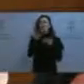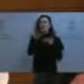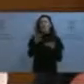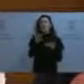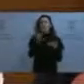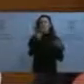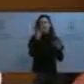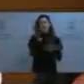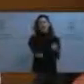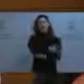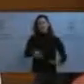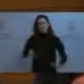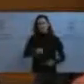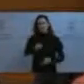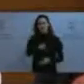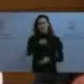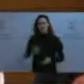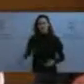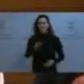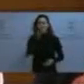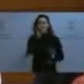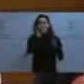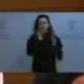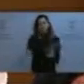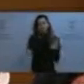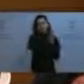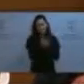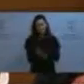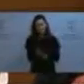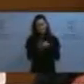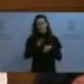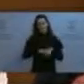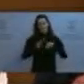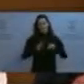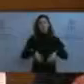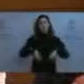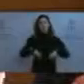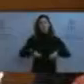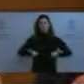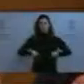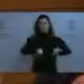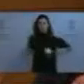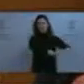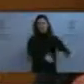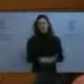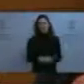de euros. 3 millones de euros hoy convertidos en matorral y en abandono.